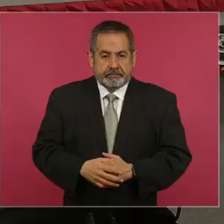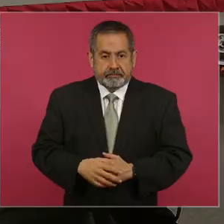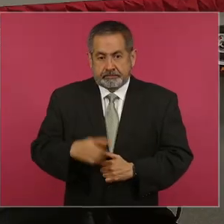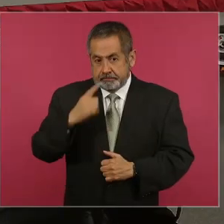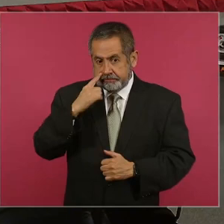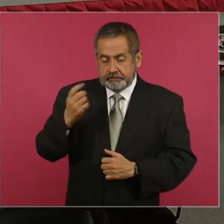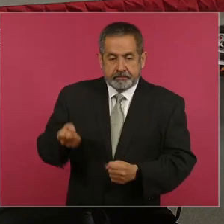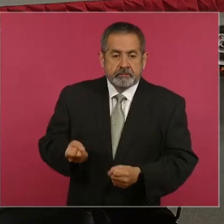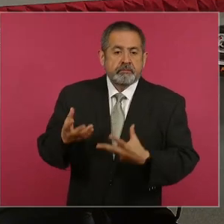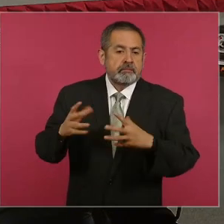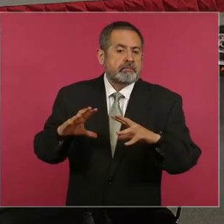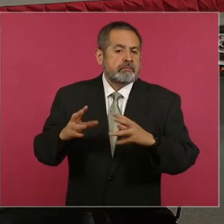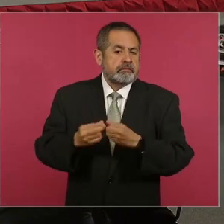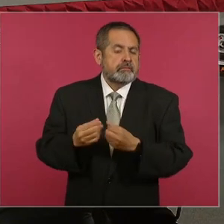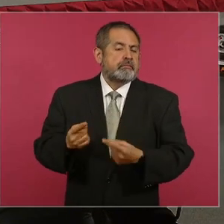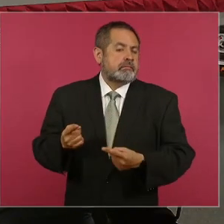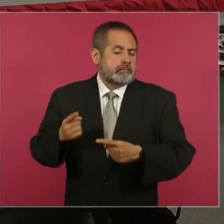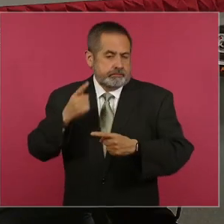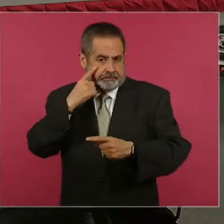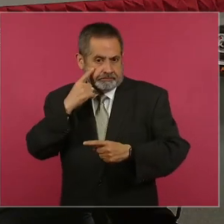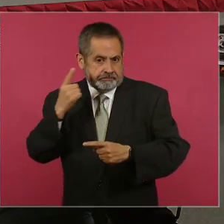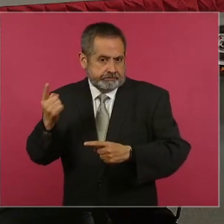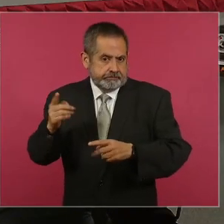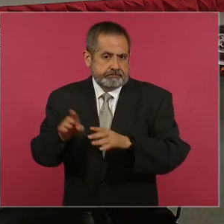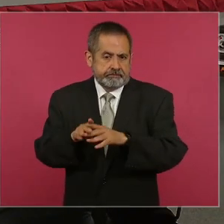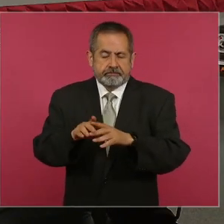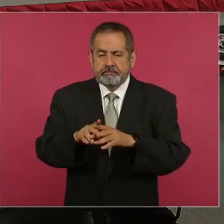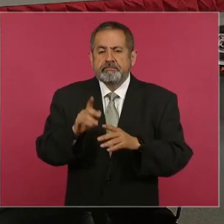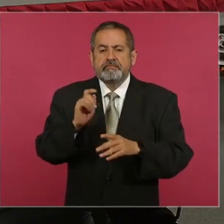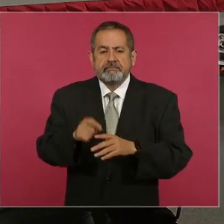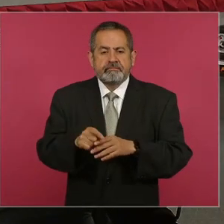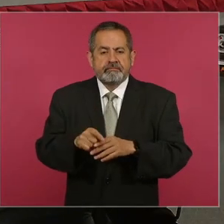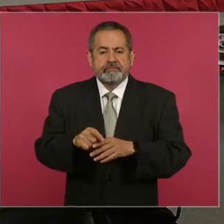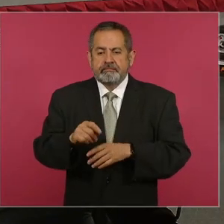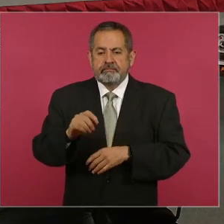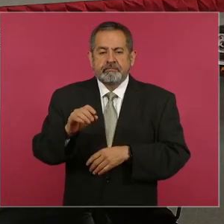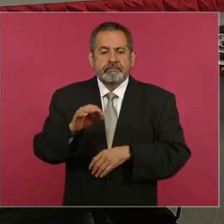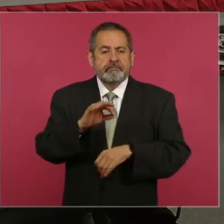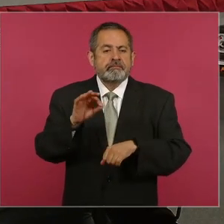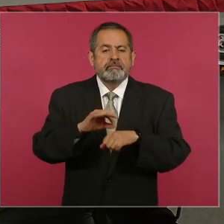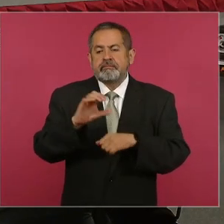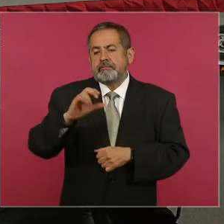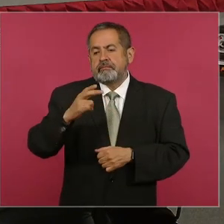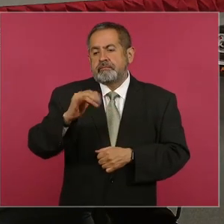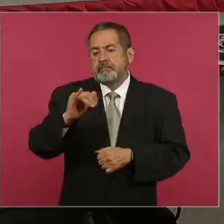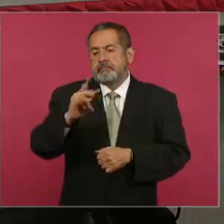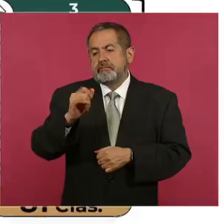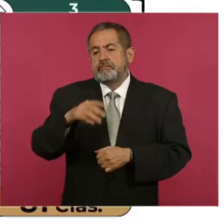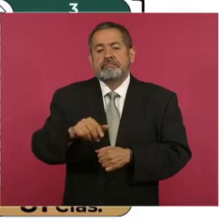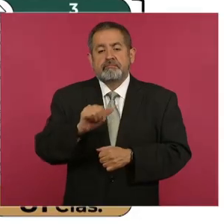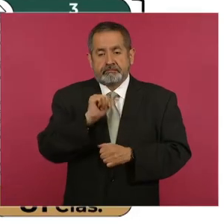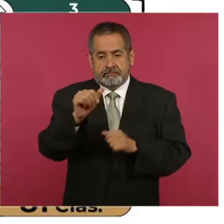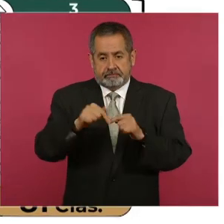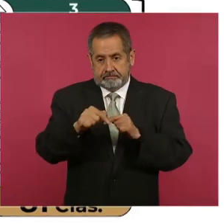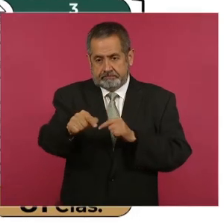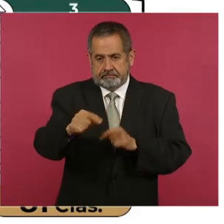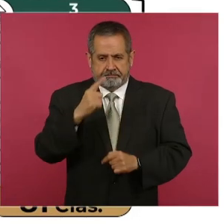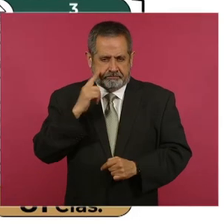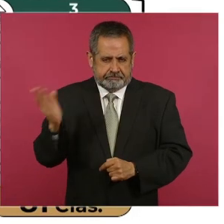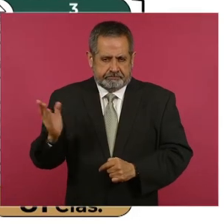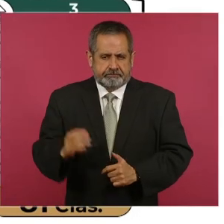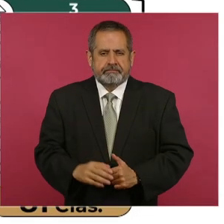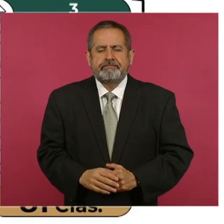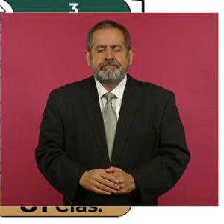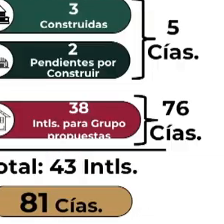números, empezamos desde la parte que llega uno de Chilpancingo, ahí traemos la numeración hacia